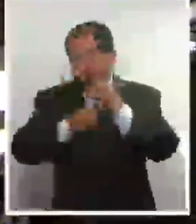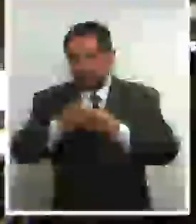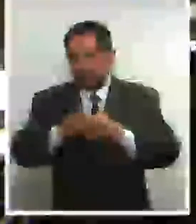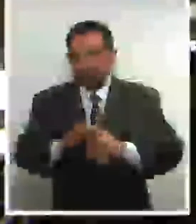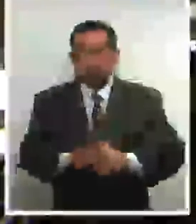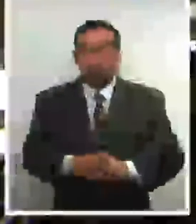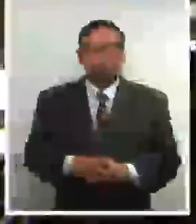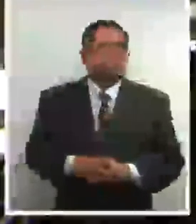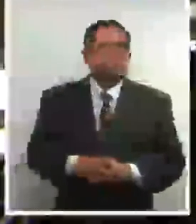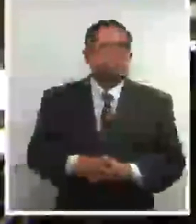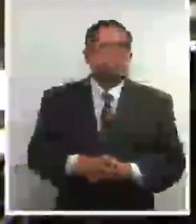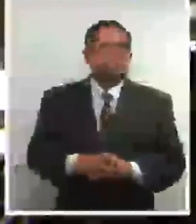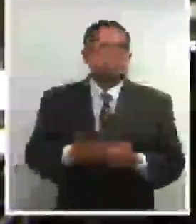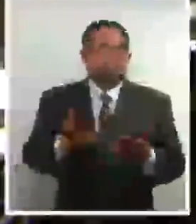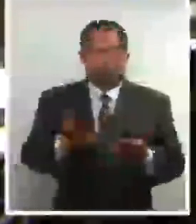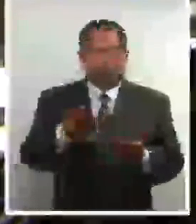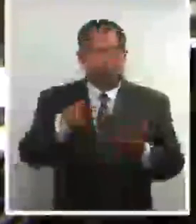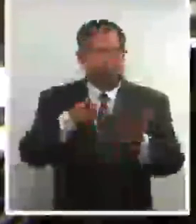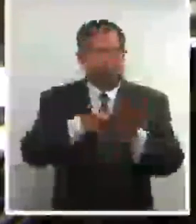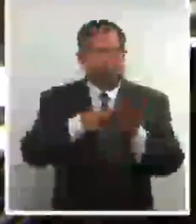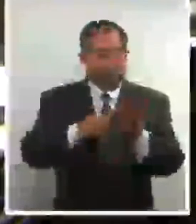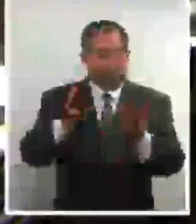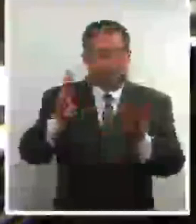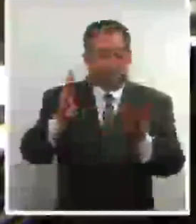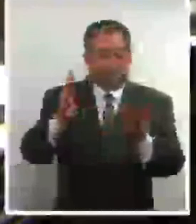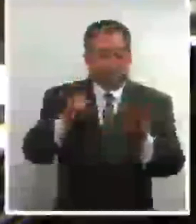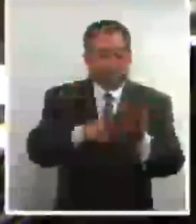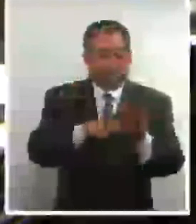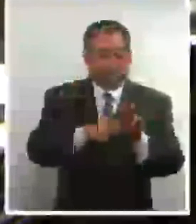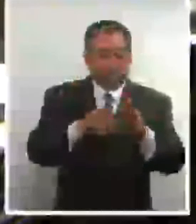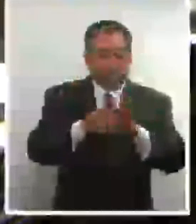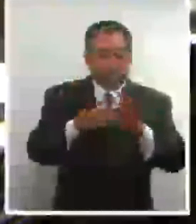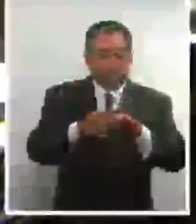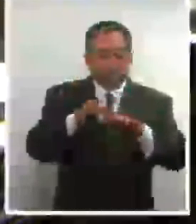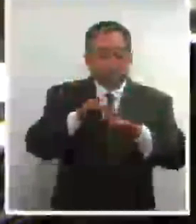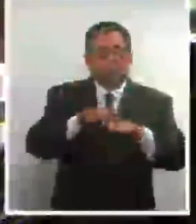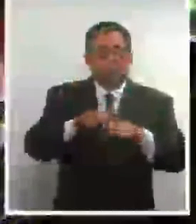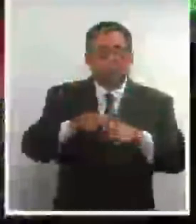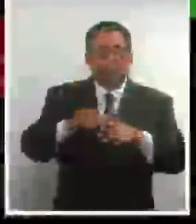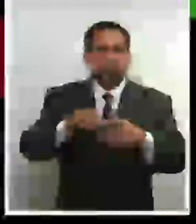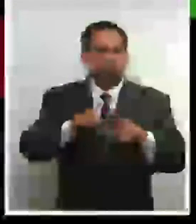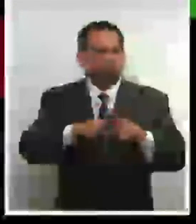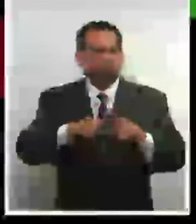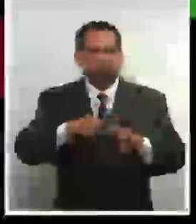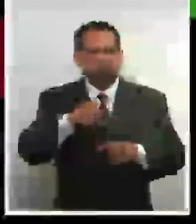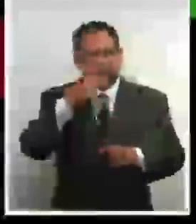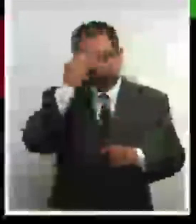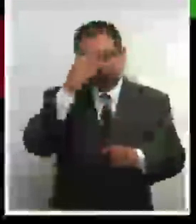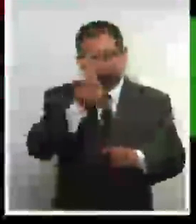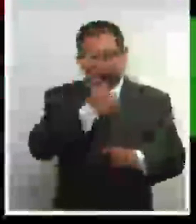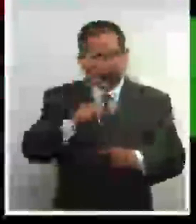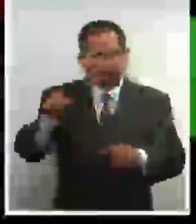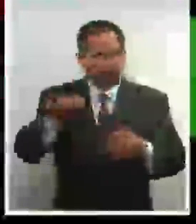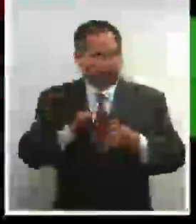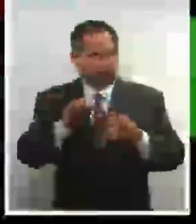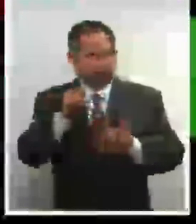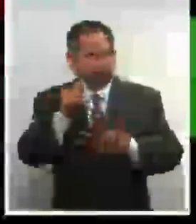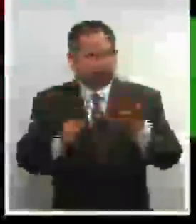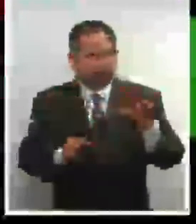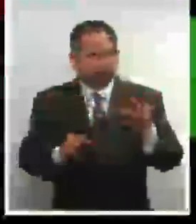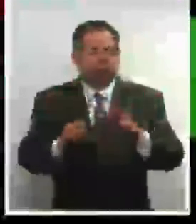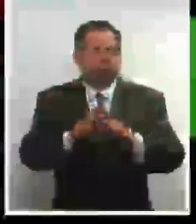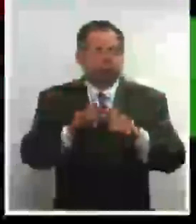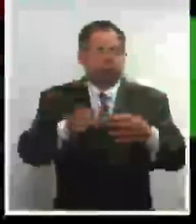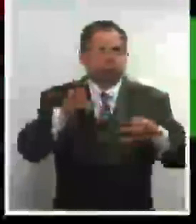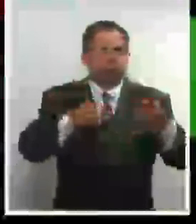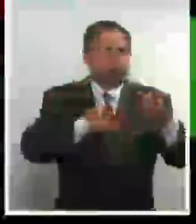examinación. En este apartado B, habla sobre la competencia, en el cual señala que la Fiscalía General